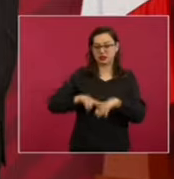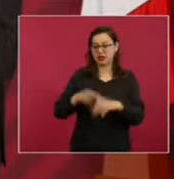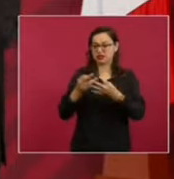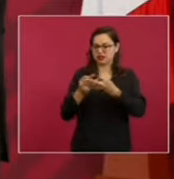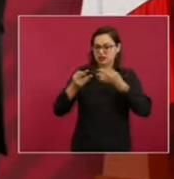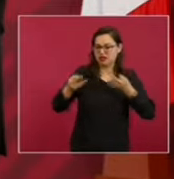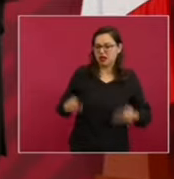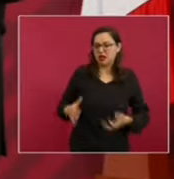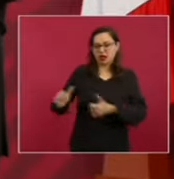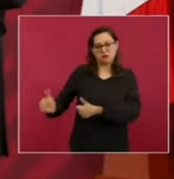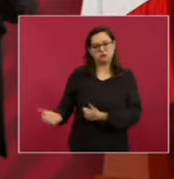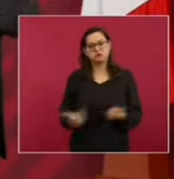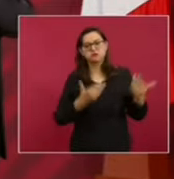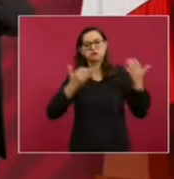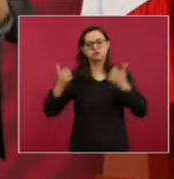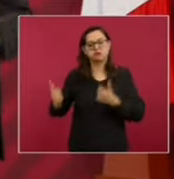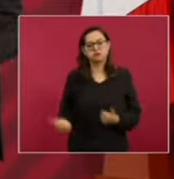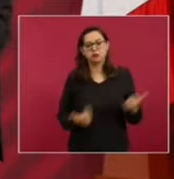Es como